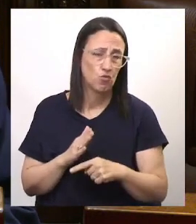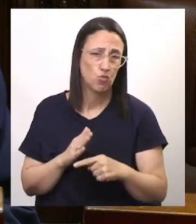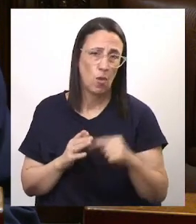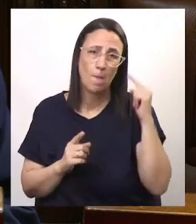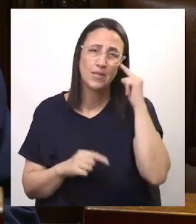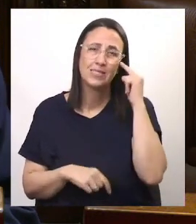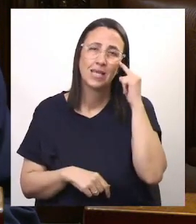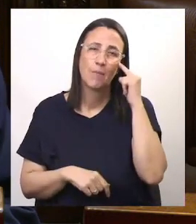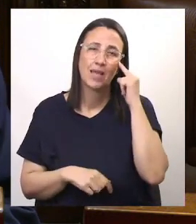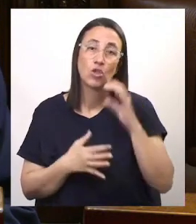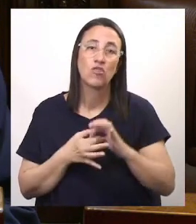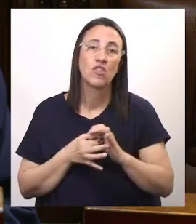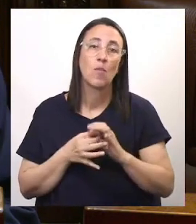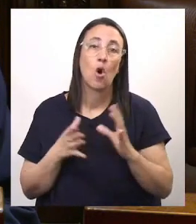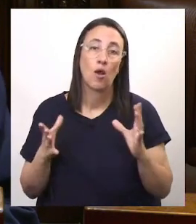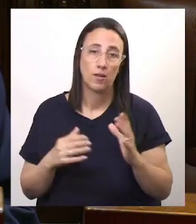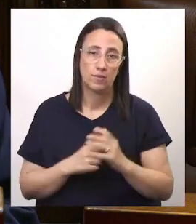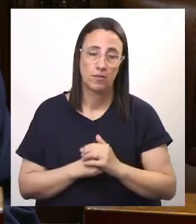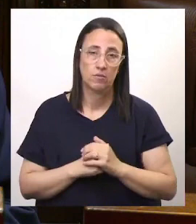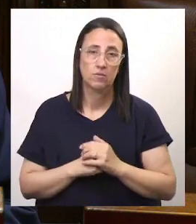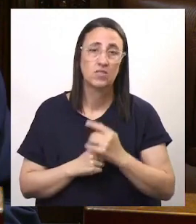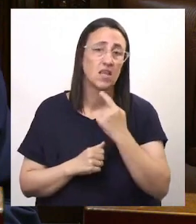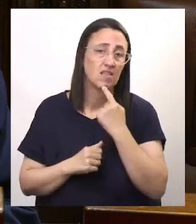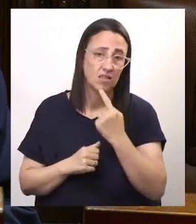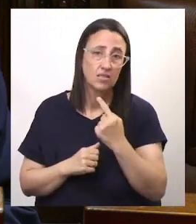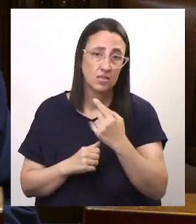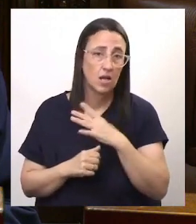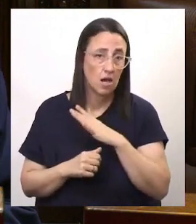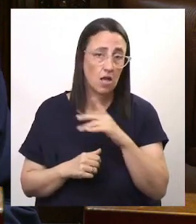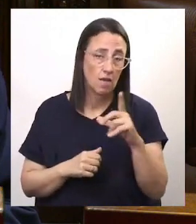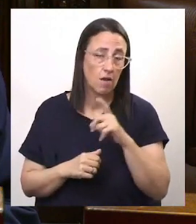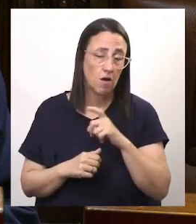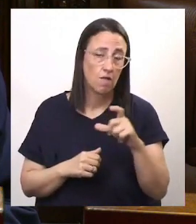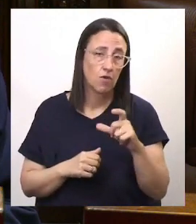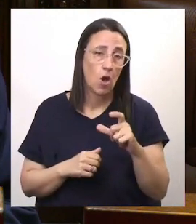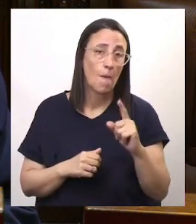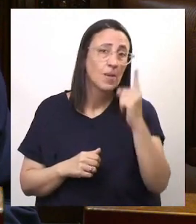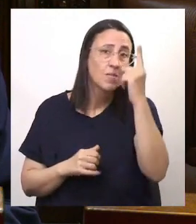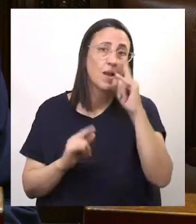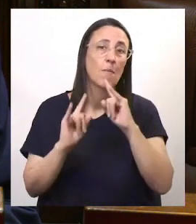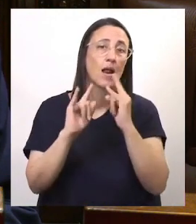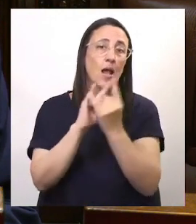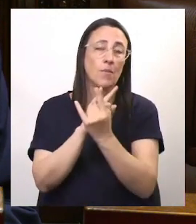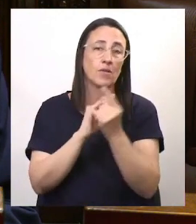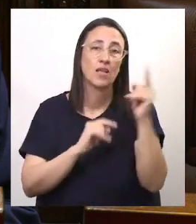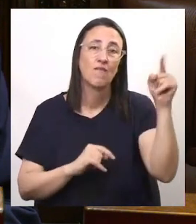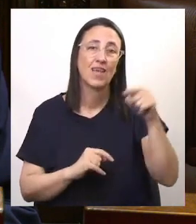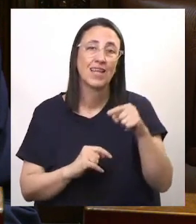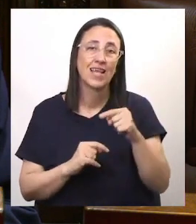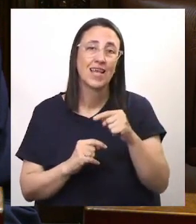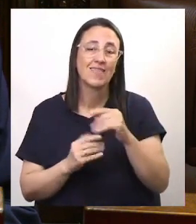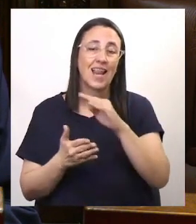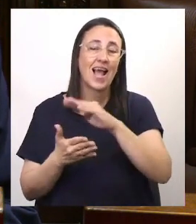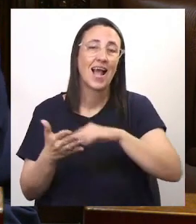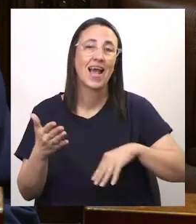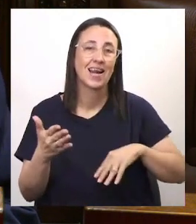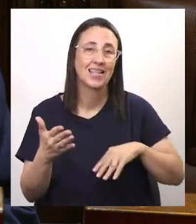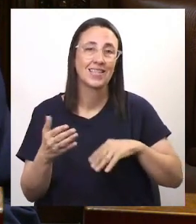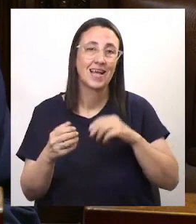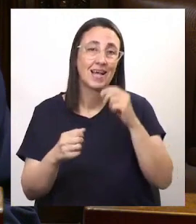Se habla mucho de que el primer parlamento es el que surge de la Carta Magna inglesa